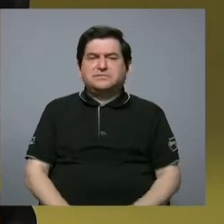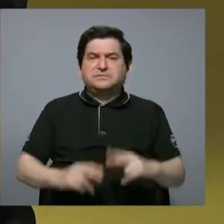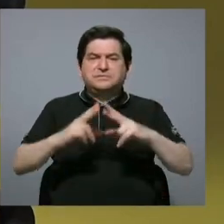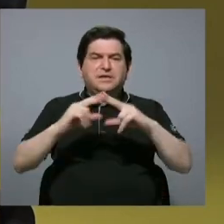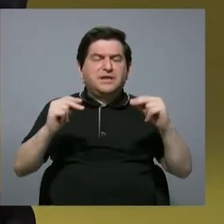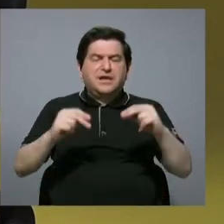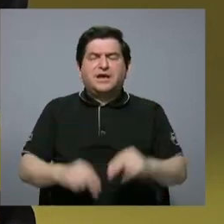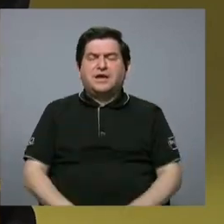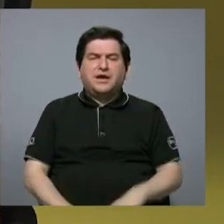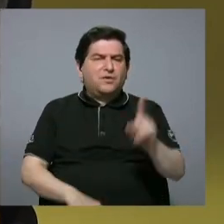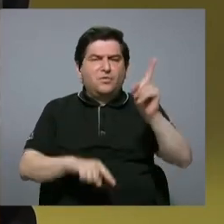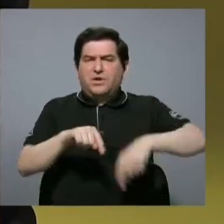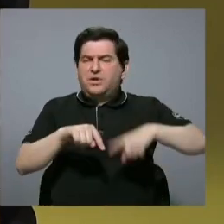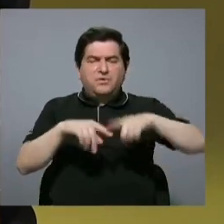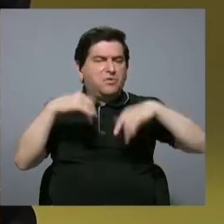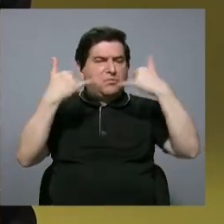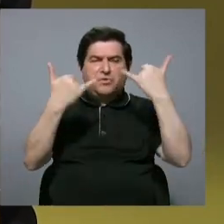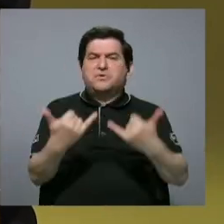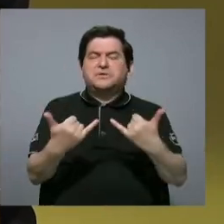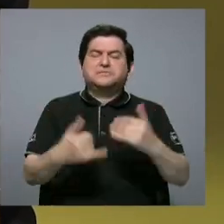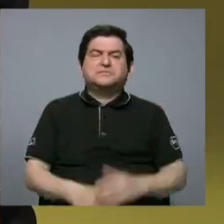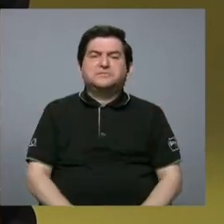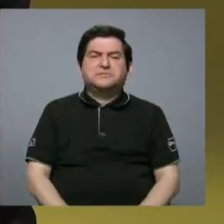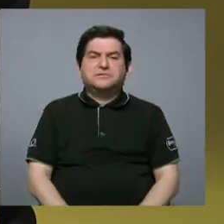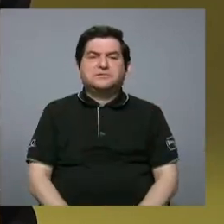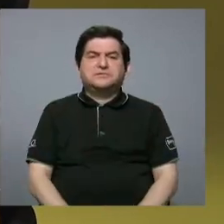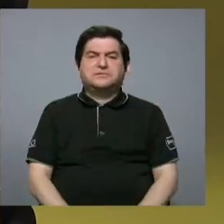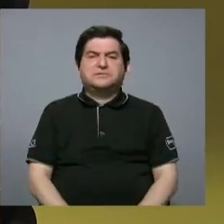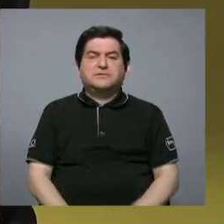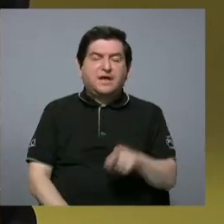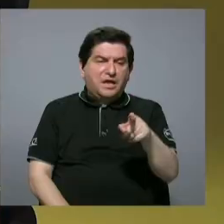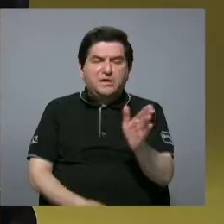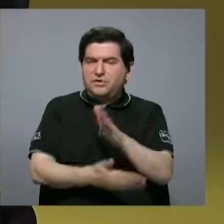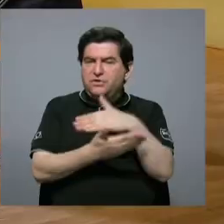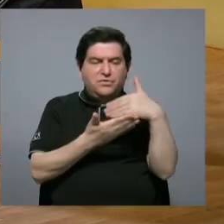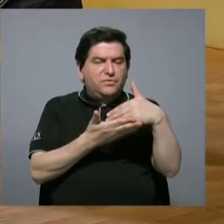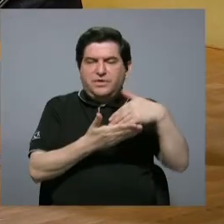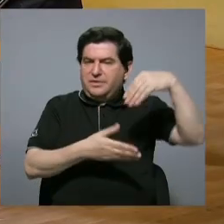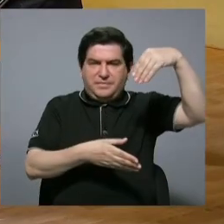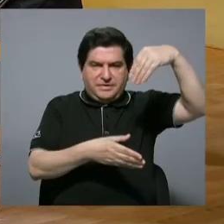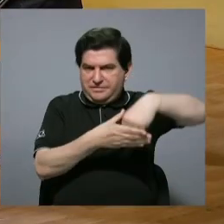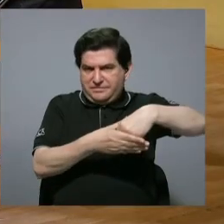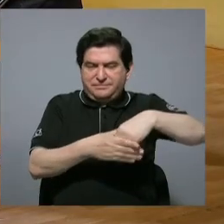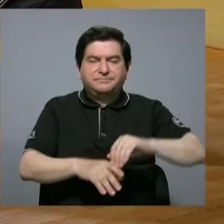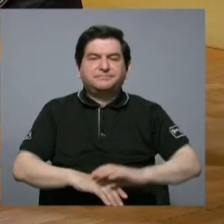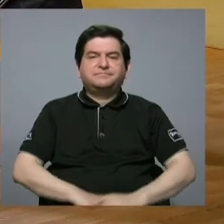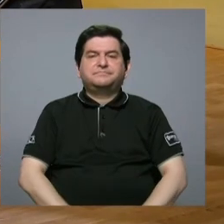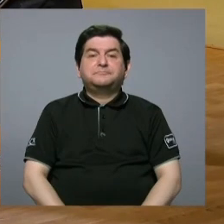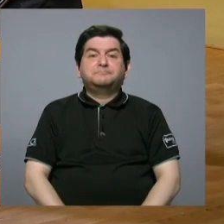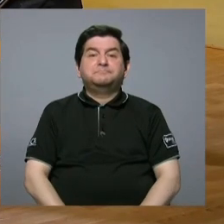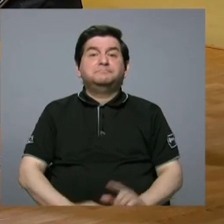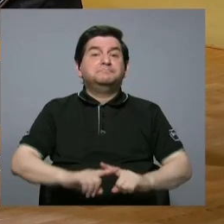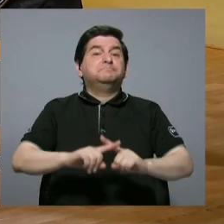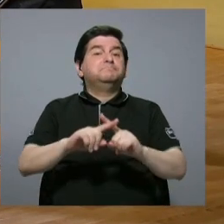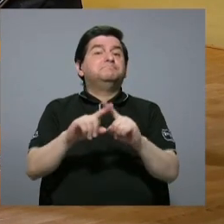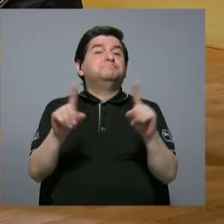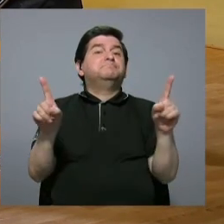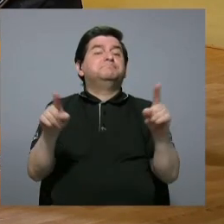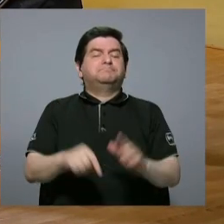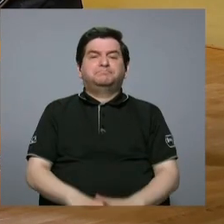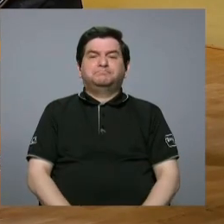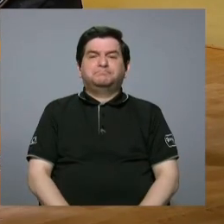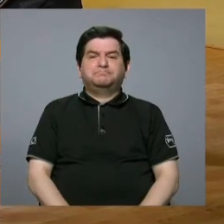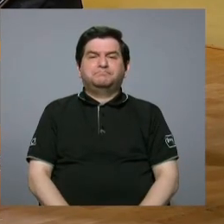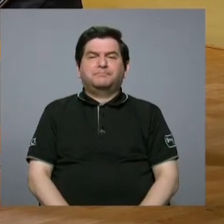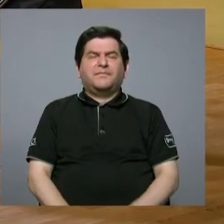podía porque ya no era el partido parte de Nicaragua. Bueno, pero